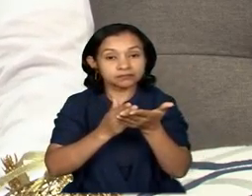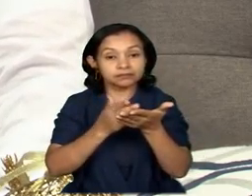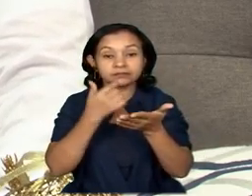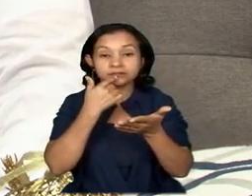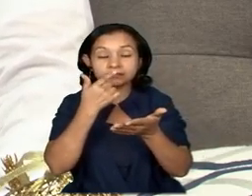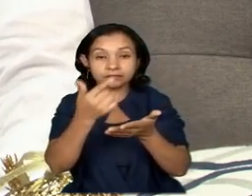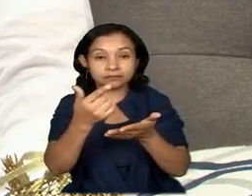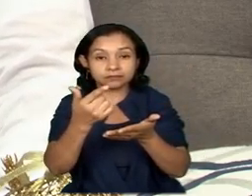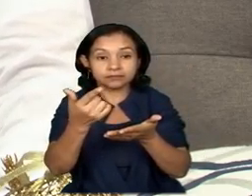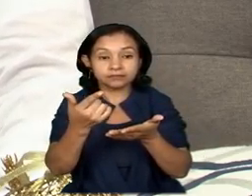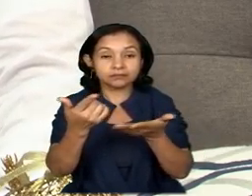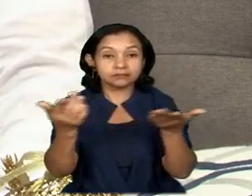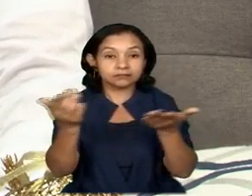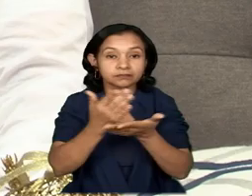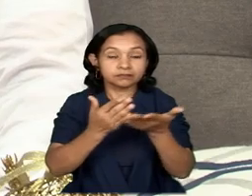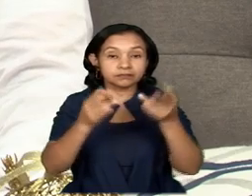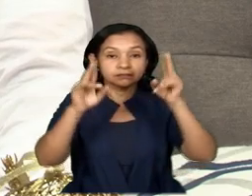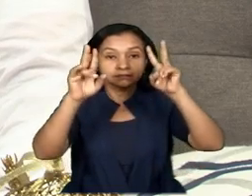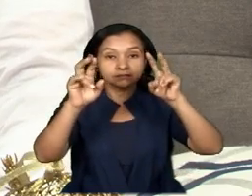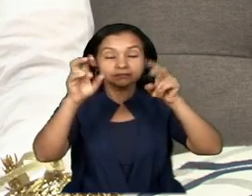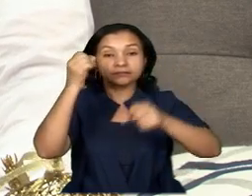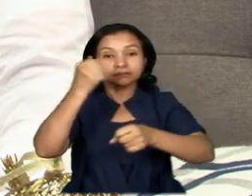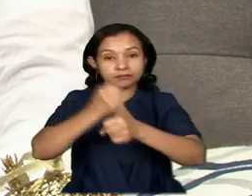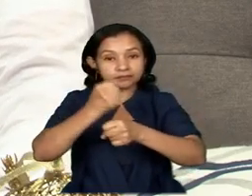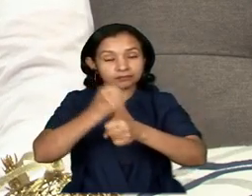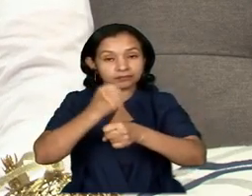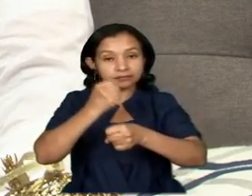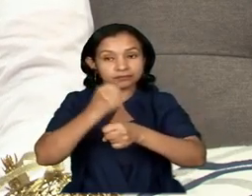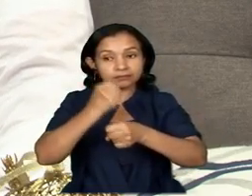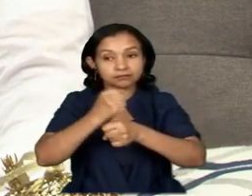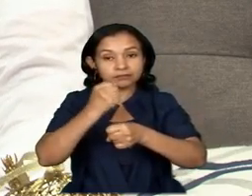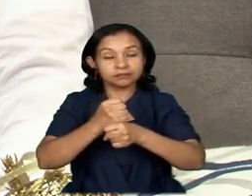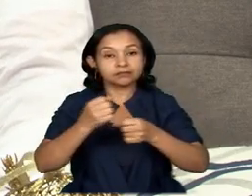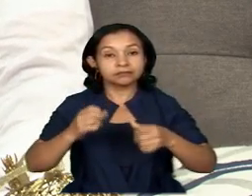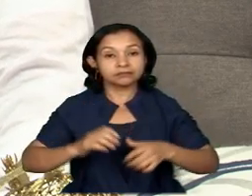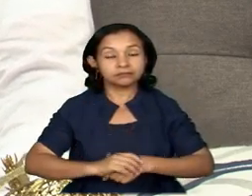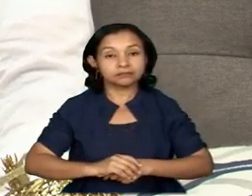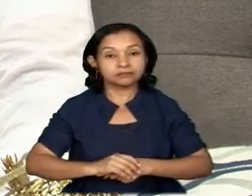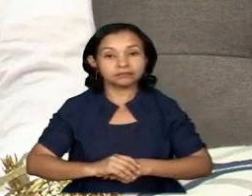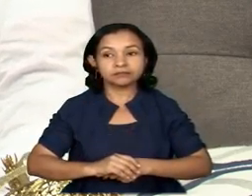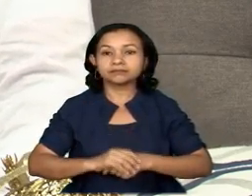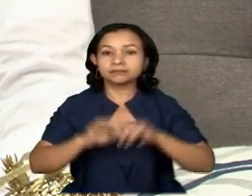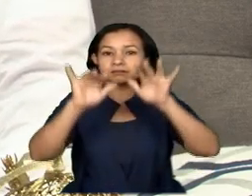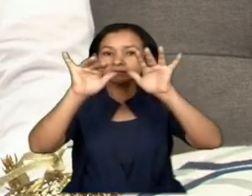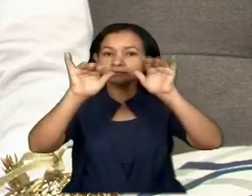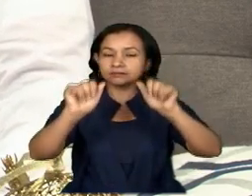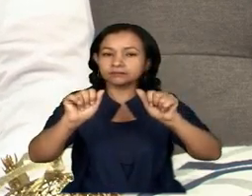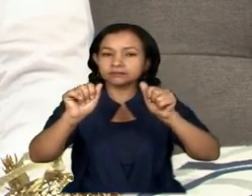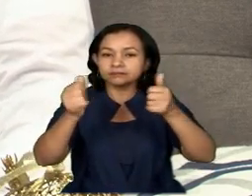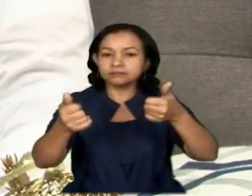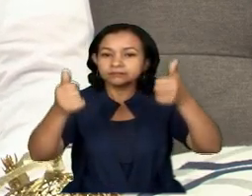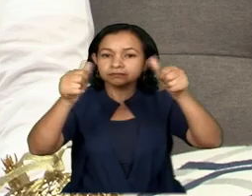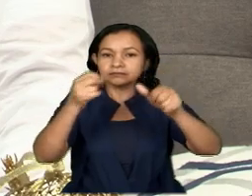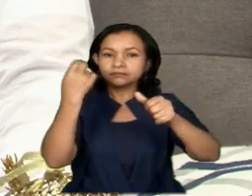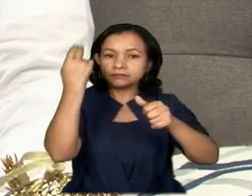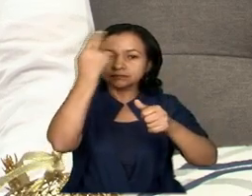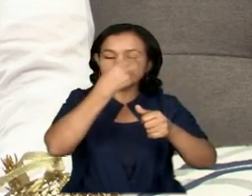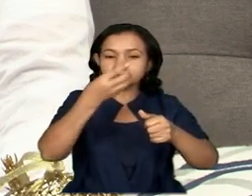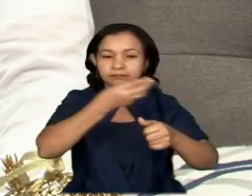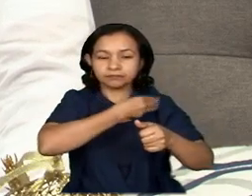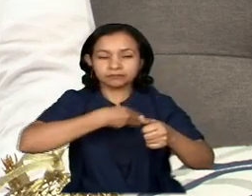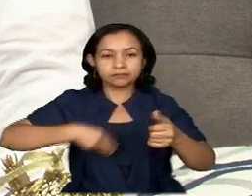señalan los temas a trabajar. Entonces, está ya de consenso con el Ministerio de